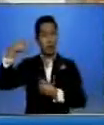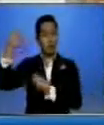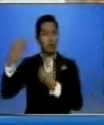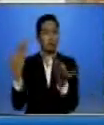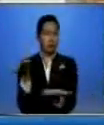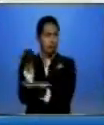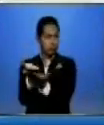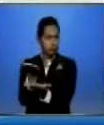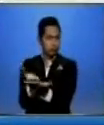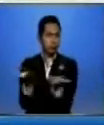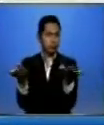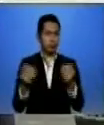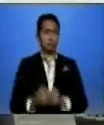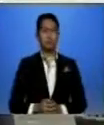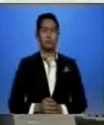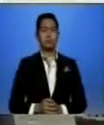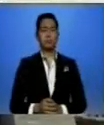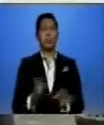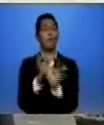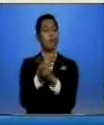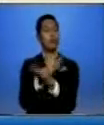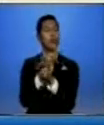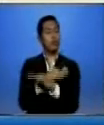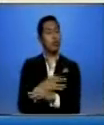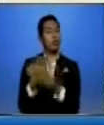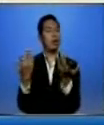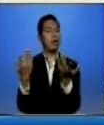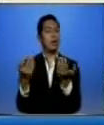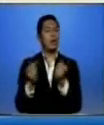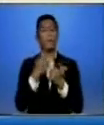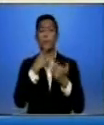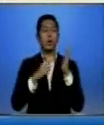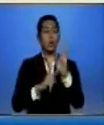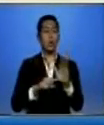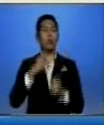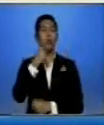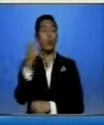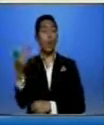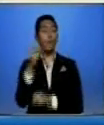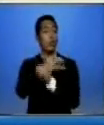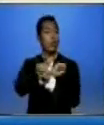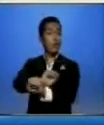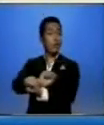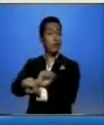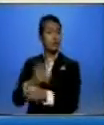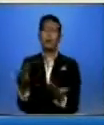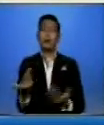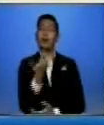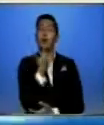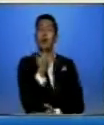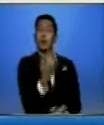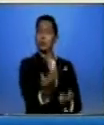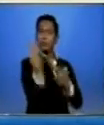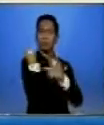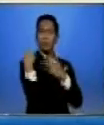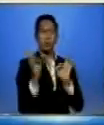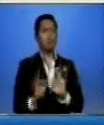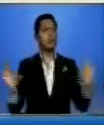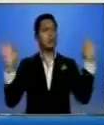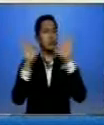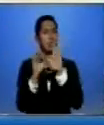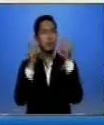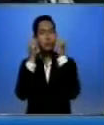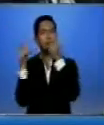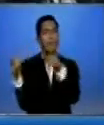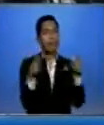y justificados. Las funciones del defensor del pueblo, en lo que tiene que ver en su tarea específica de la tutela